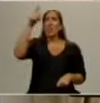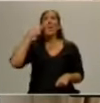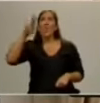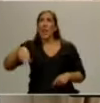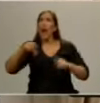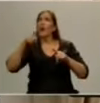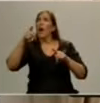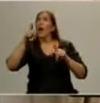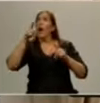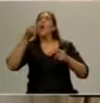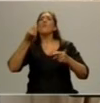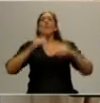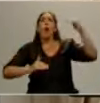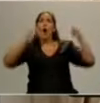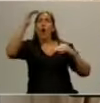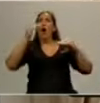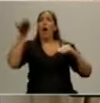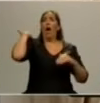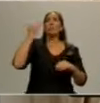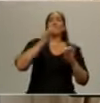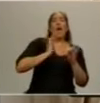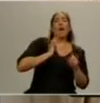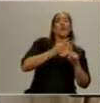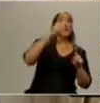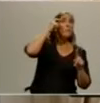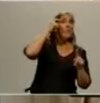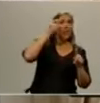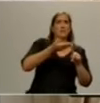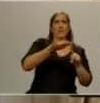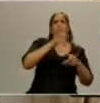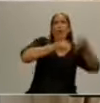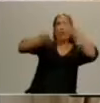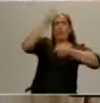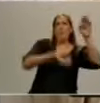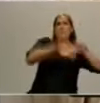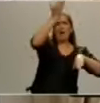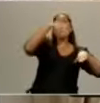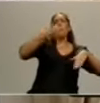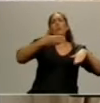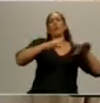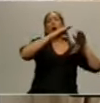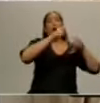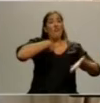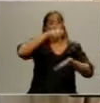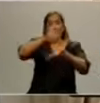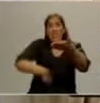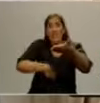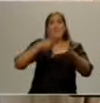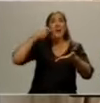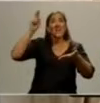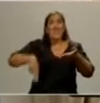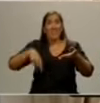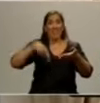Argentina fue más alto en el año 2010 y que fue decayendo, inclusive a partir de la firma del memorándum.